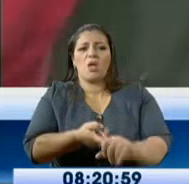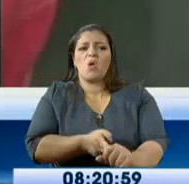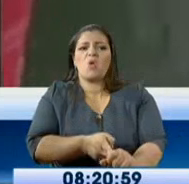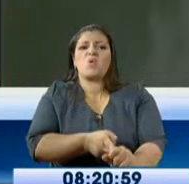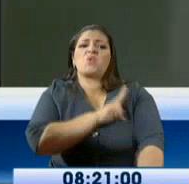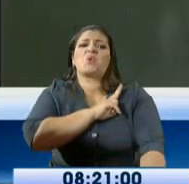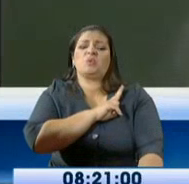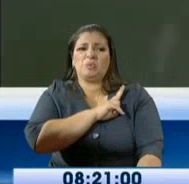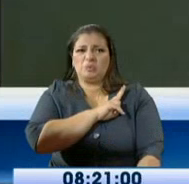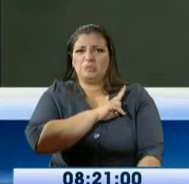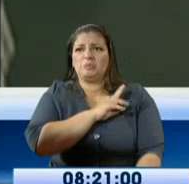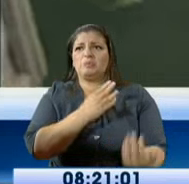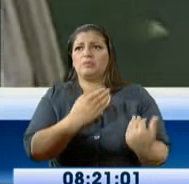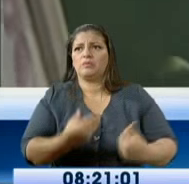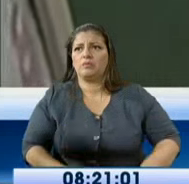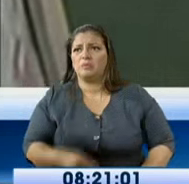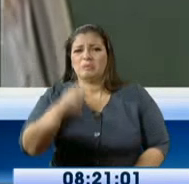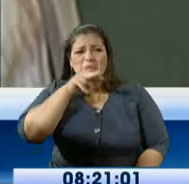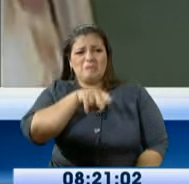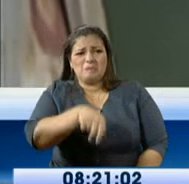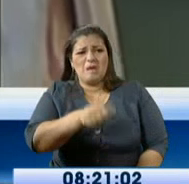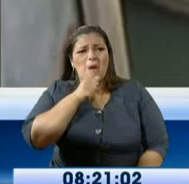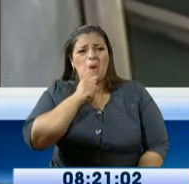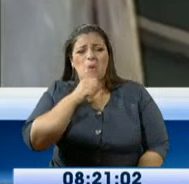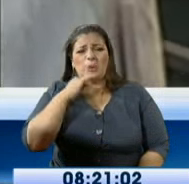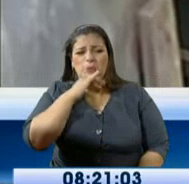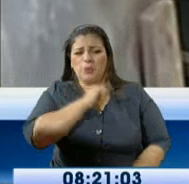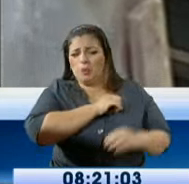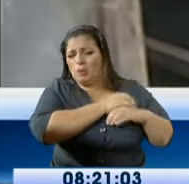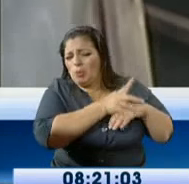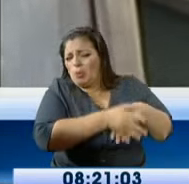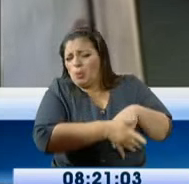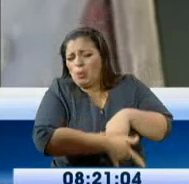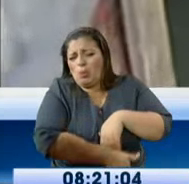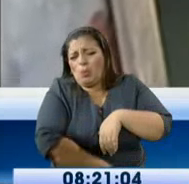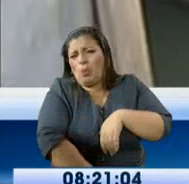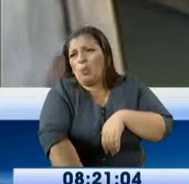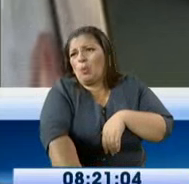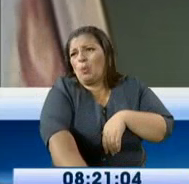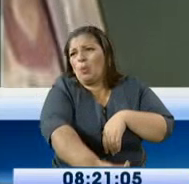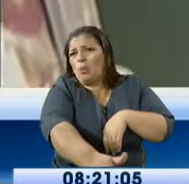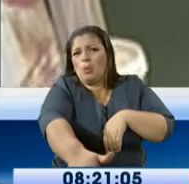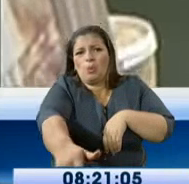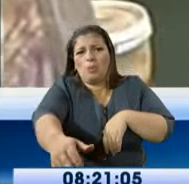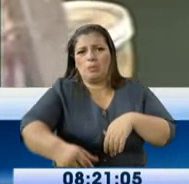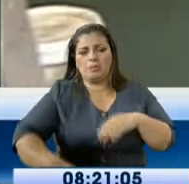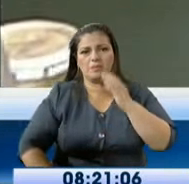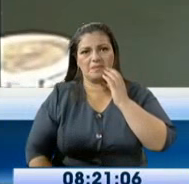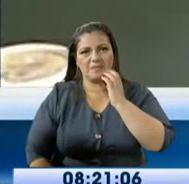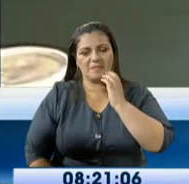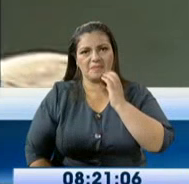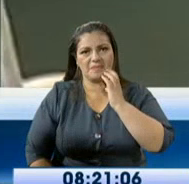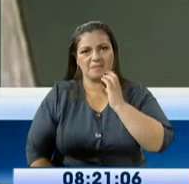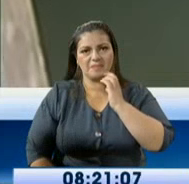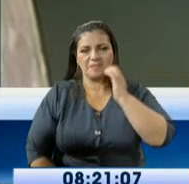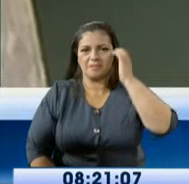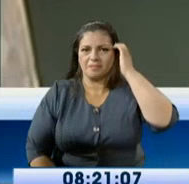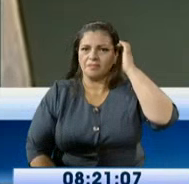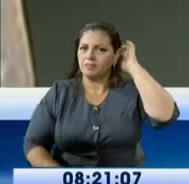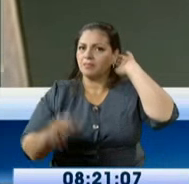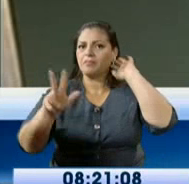dejarlo. ¿Desde cuándo, señor, usted ya no dejó aquí? ¿Cómo tres meses tiene esto? O